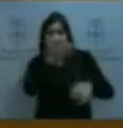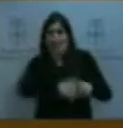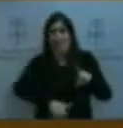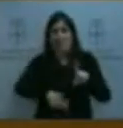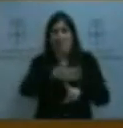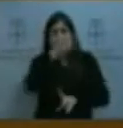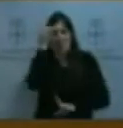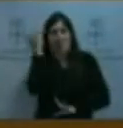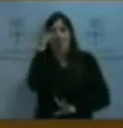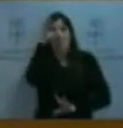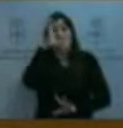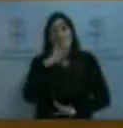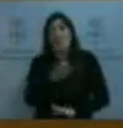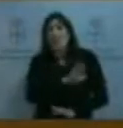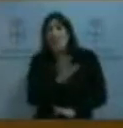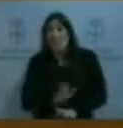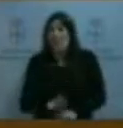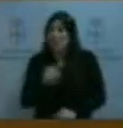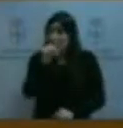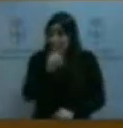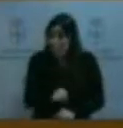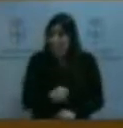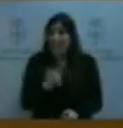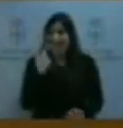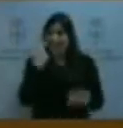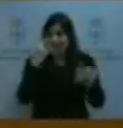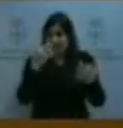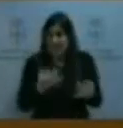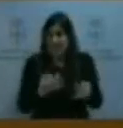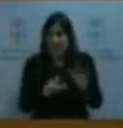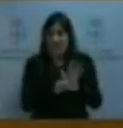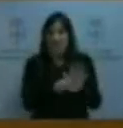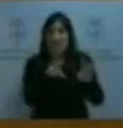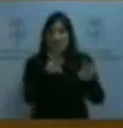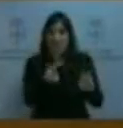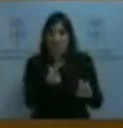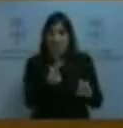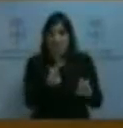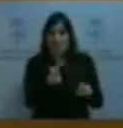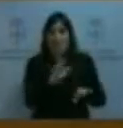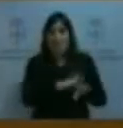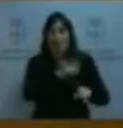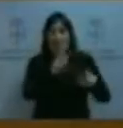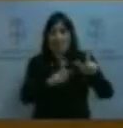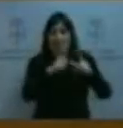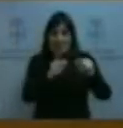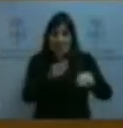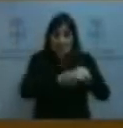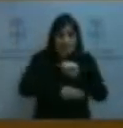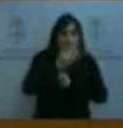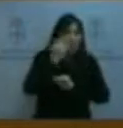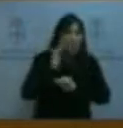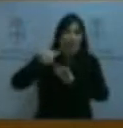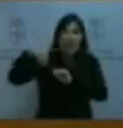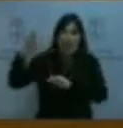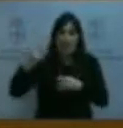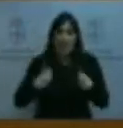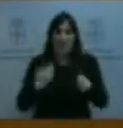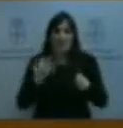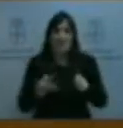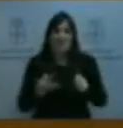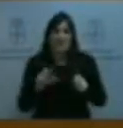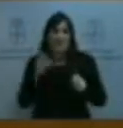ser realidad una nueva ley de los asturianos en el exterior y del reconocimiento de asturianía. Pero que eso sea así hoy no